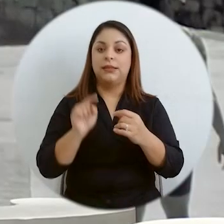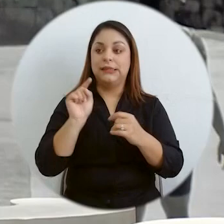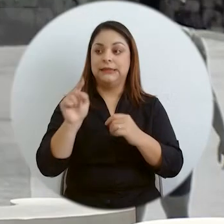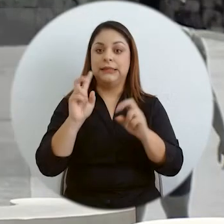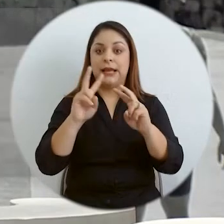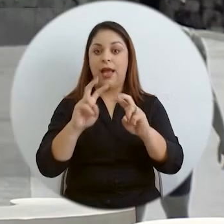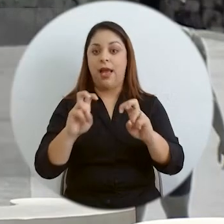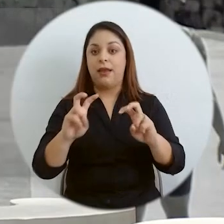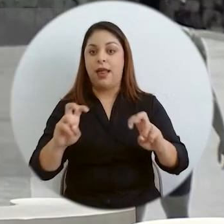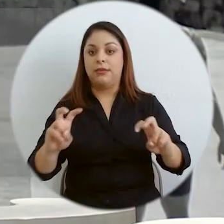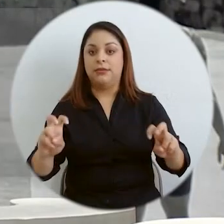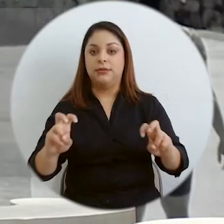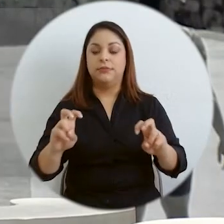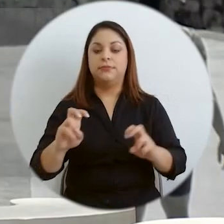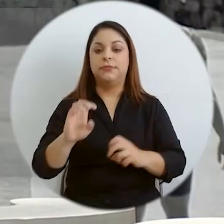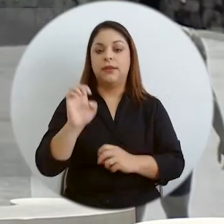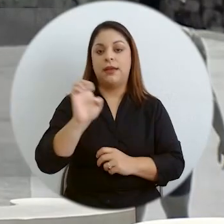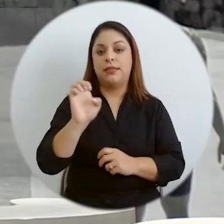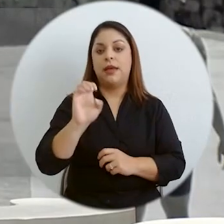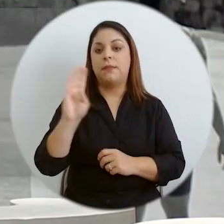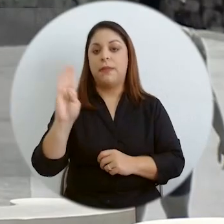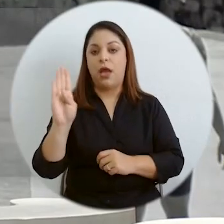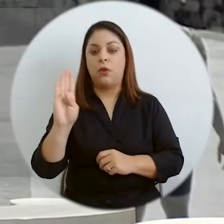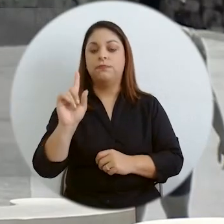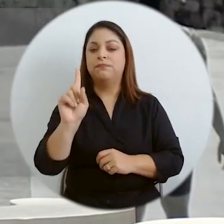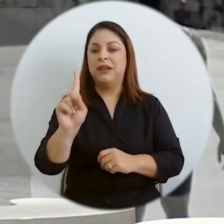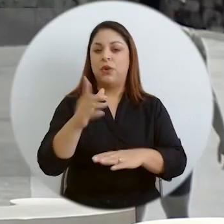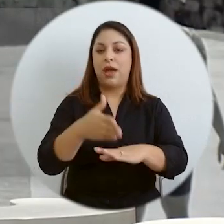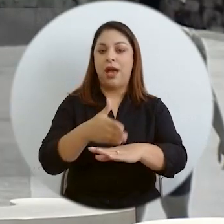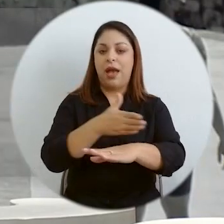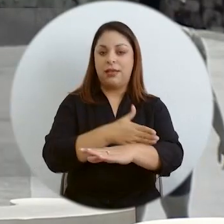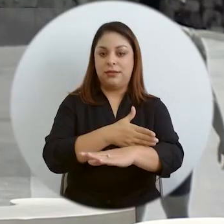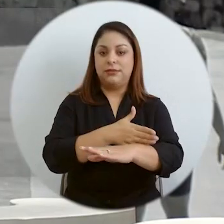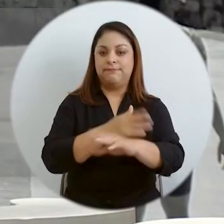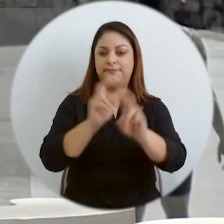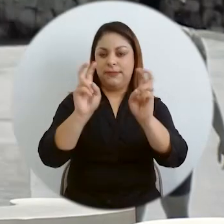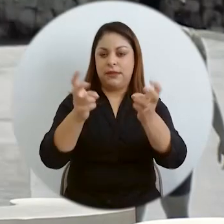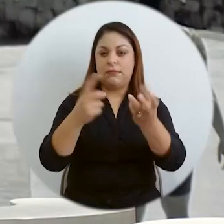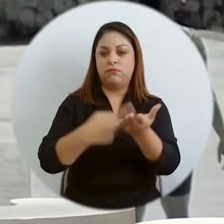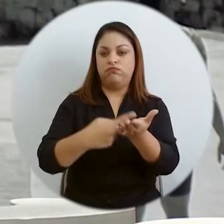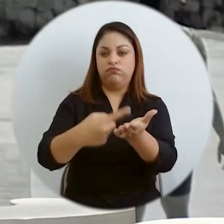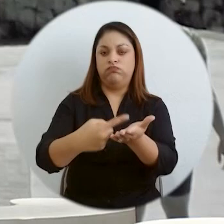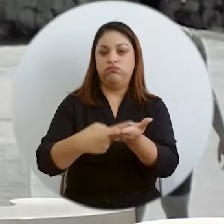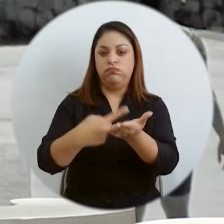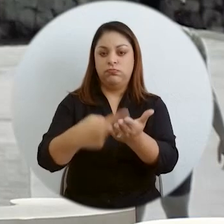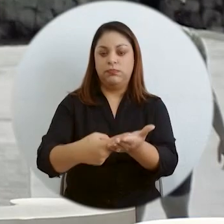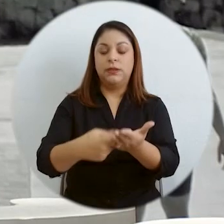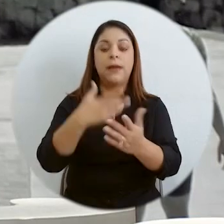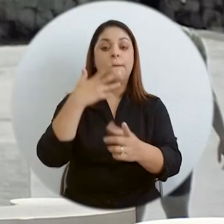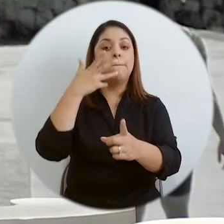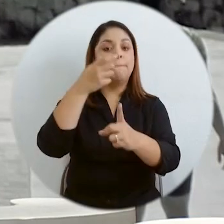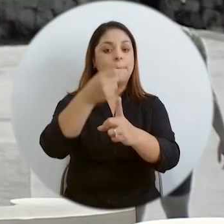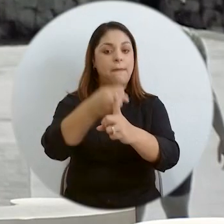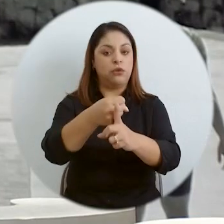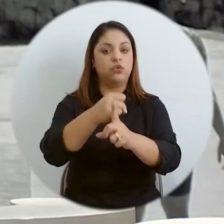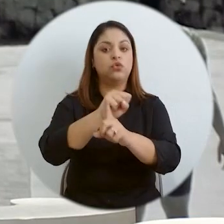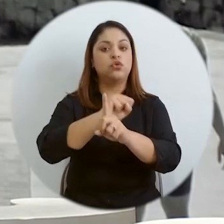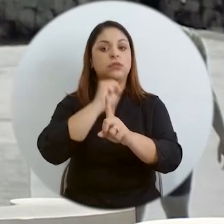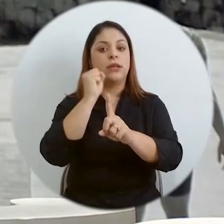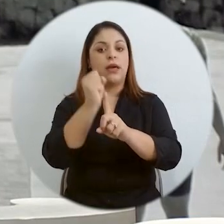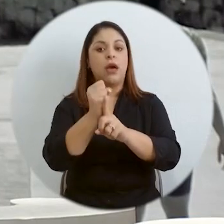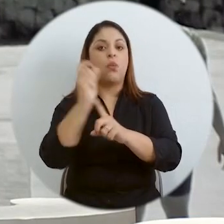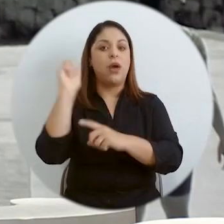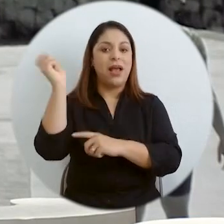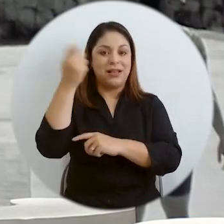Interesante este análisis de Edgar Blanco, pero antes de entrar en este tema, ¿verdad?, de el impacto que eso tiene ya sobre la